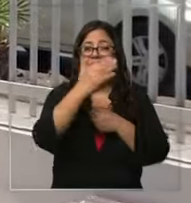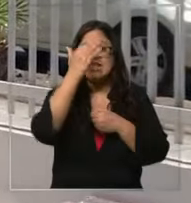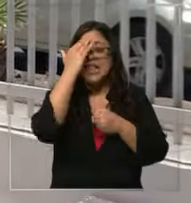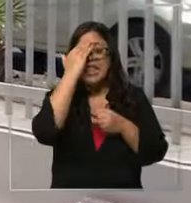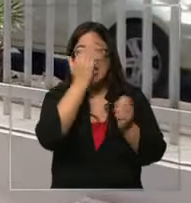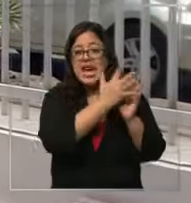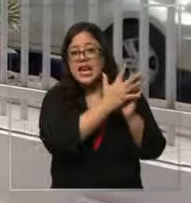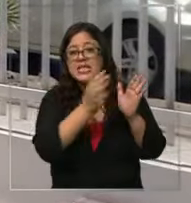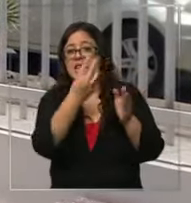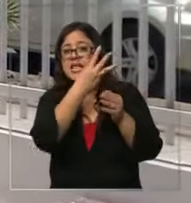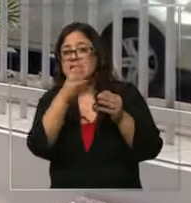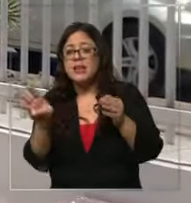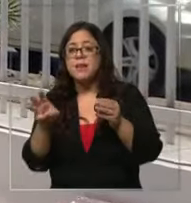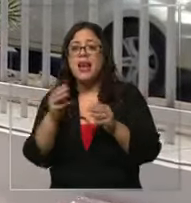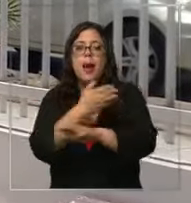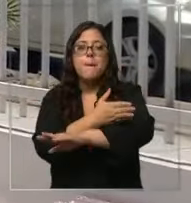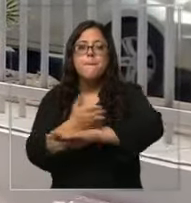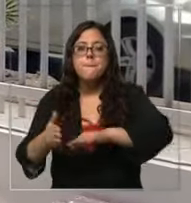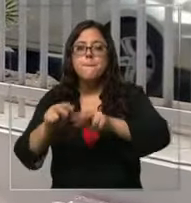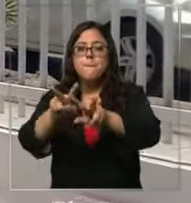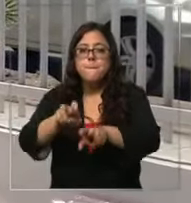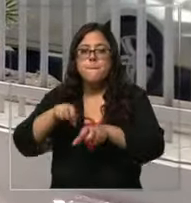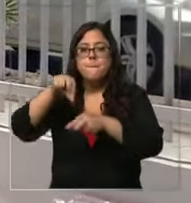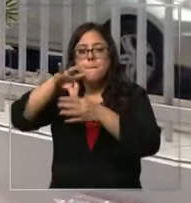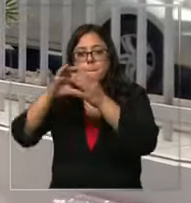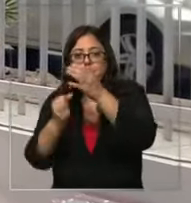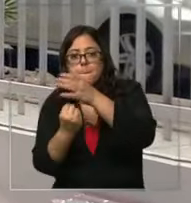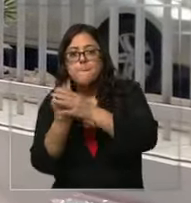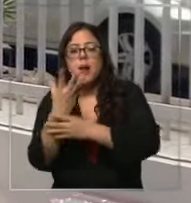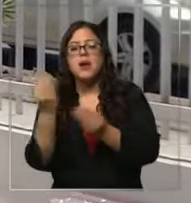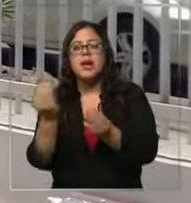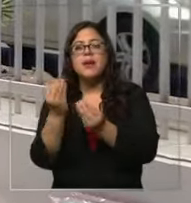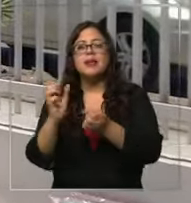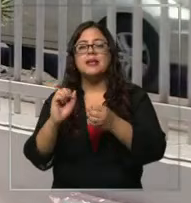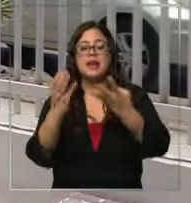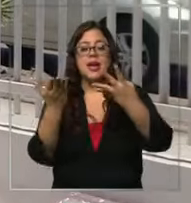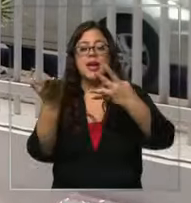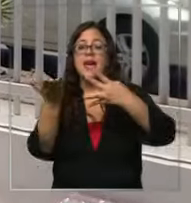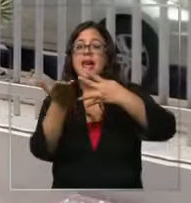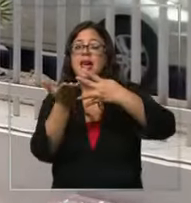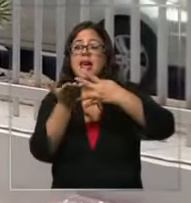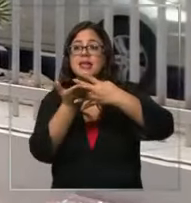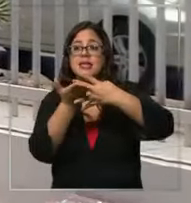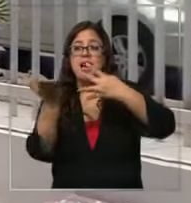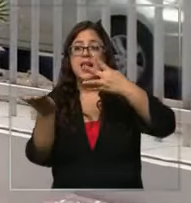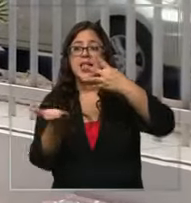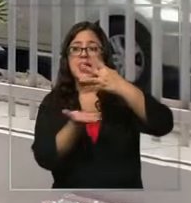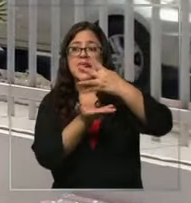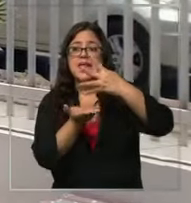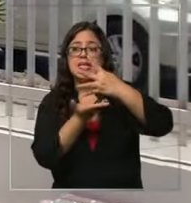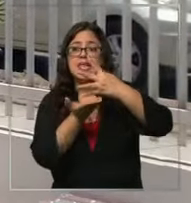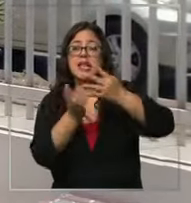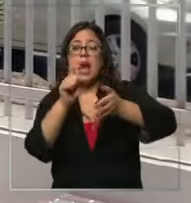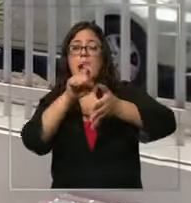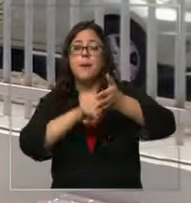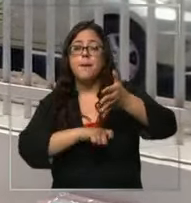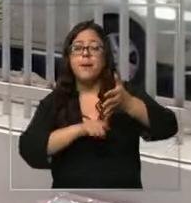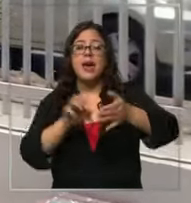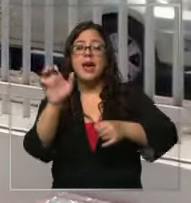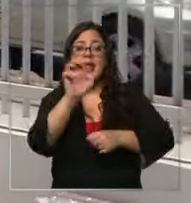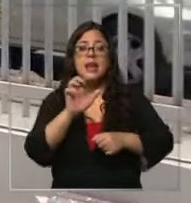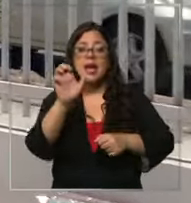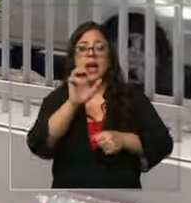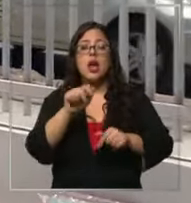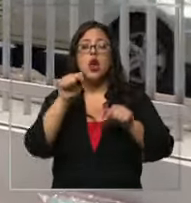semanas la producción. ¿Qué esperamos? Que durante la segunda quincena del mes de enero